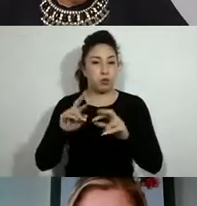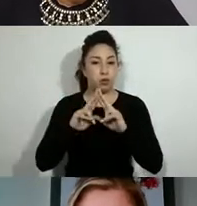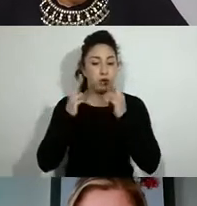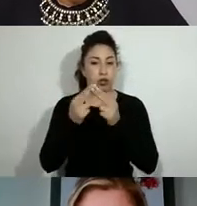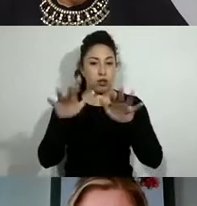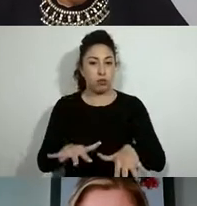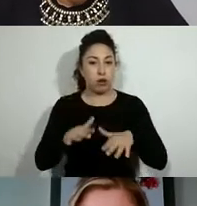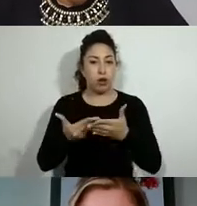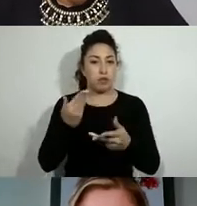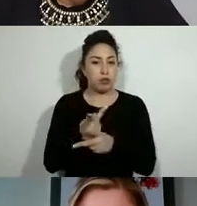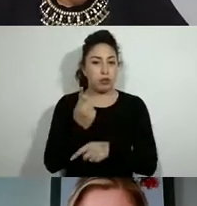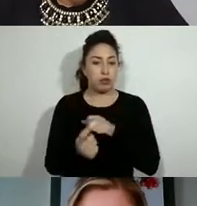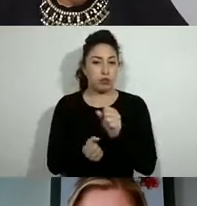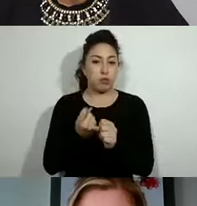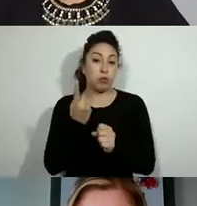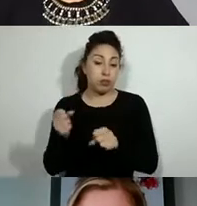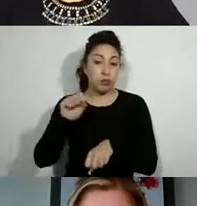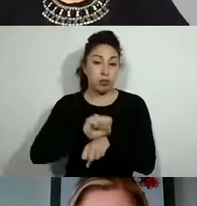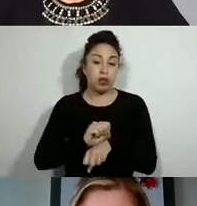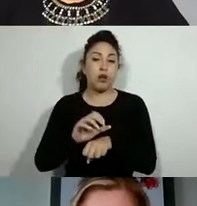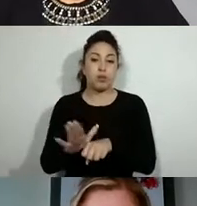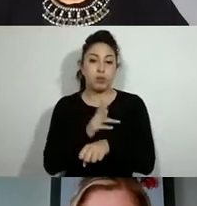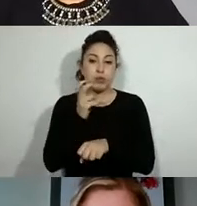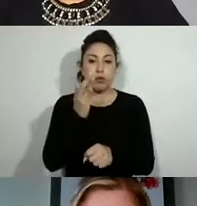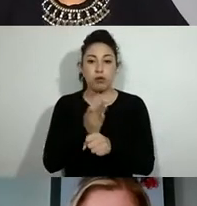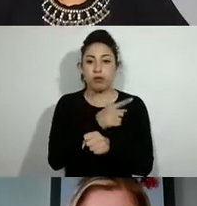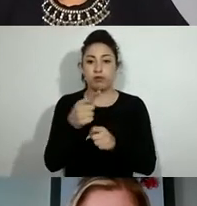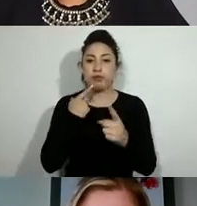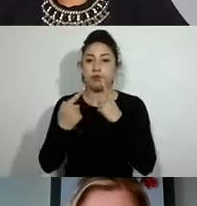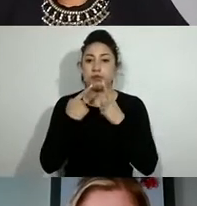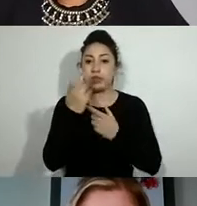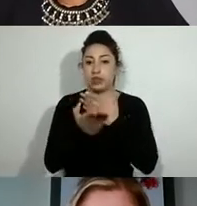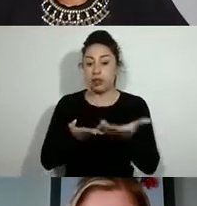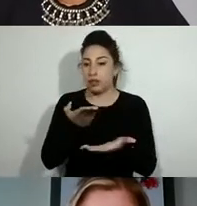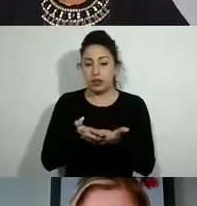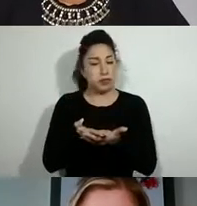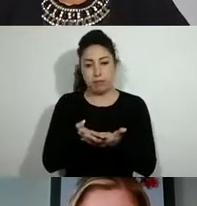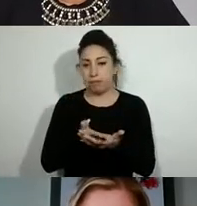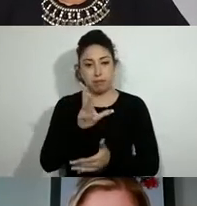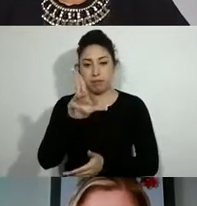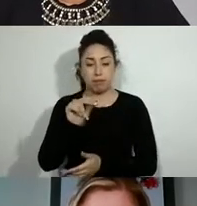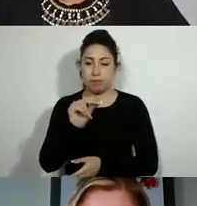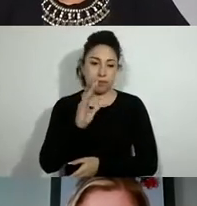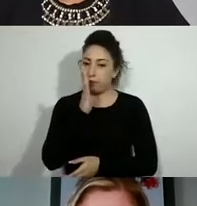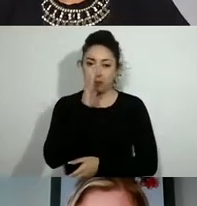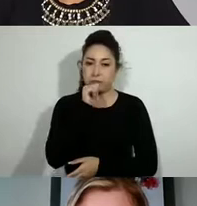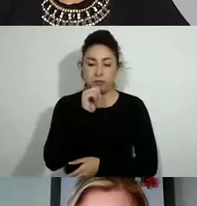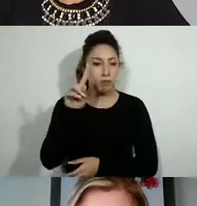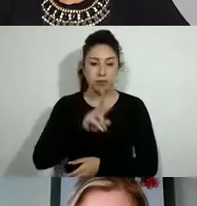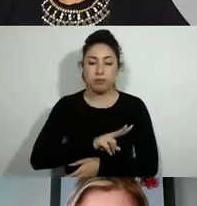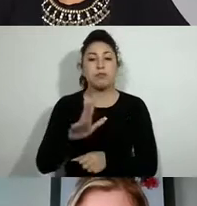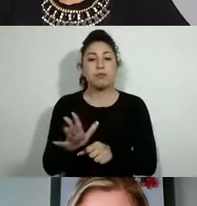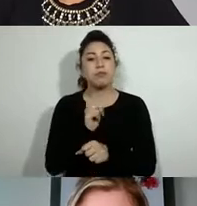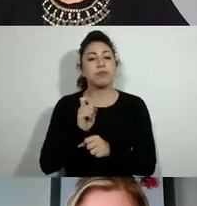la semana pasada. Por esas razones es que no se puede aprobar desde mi punto de vista y desde el punto de vista de la ley orgánica del Congreso